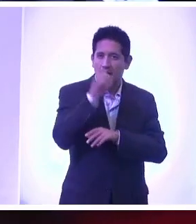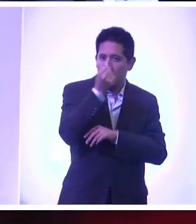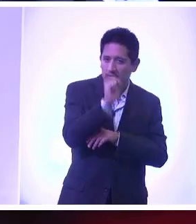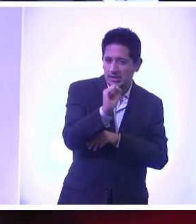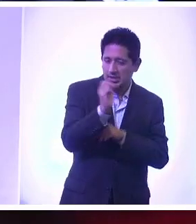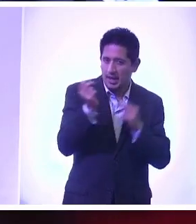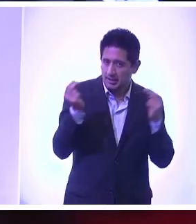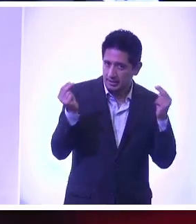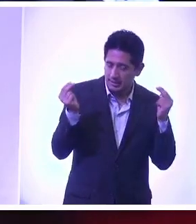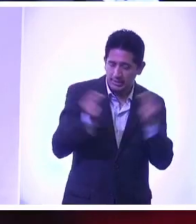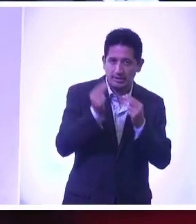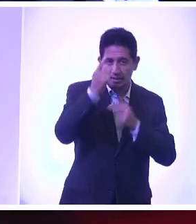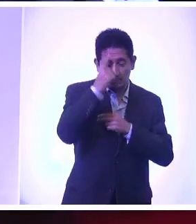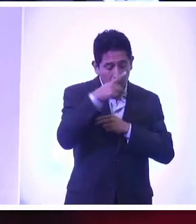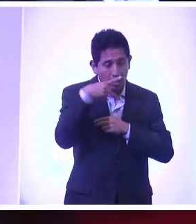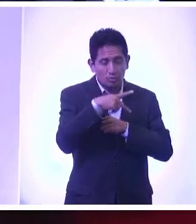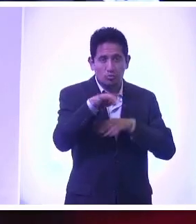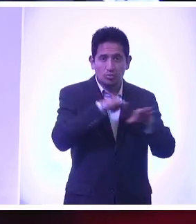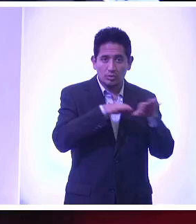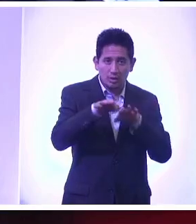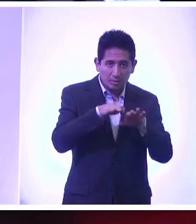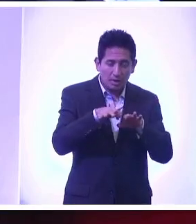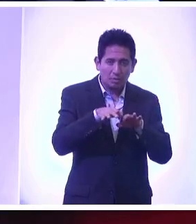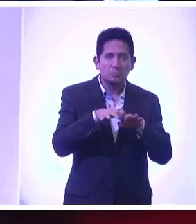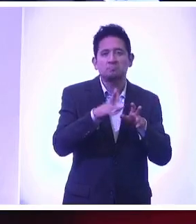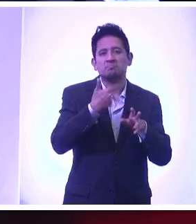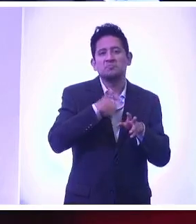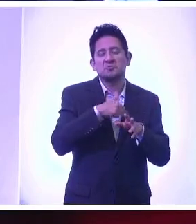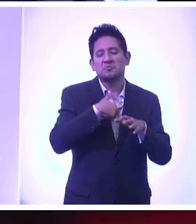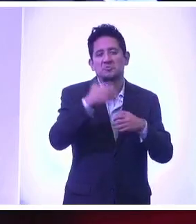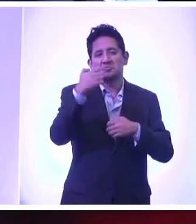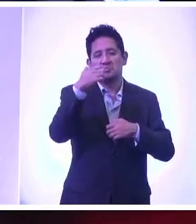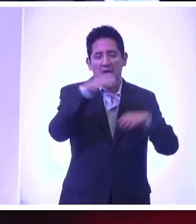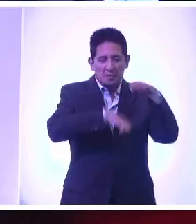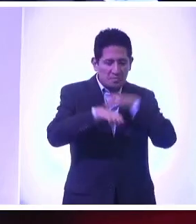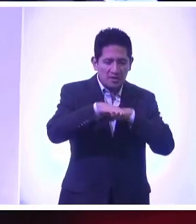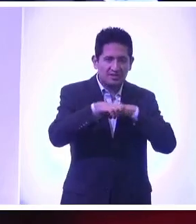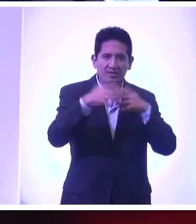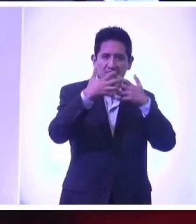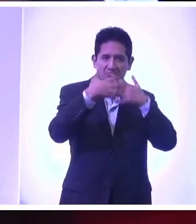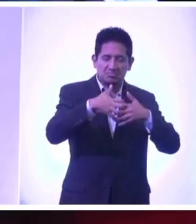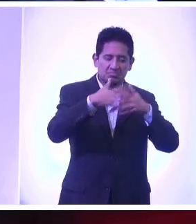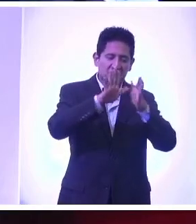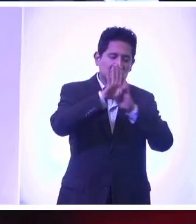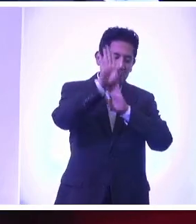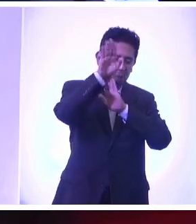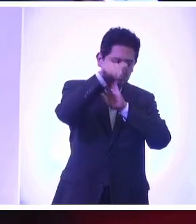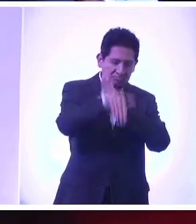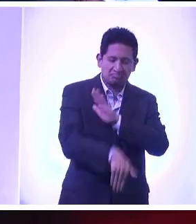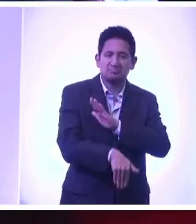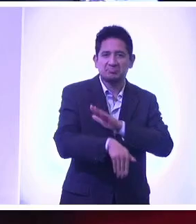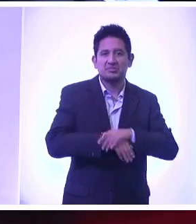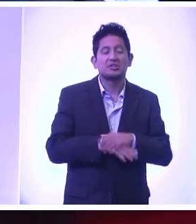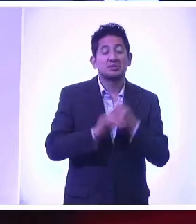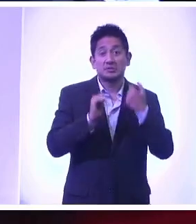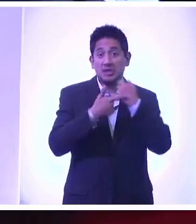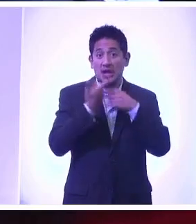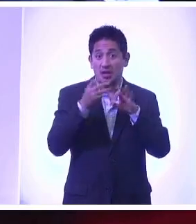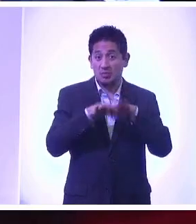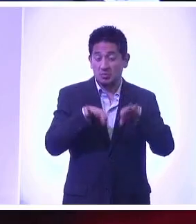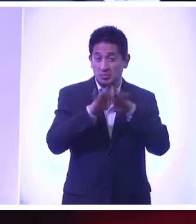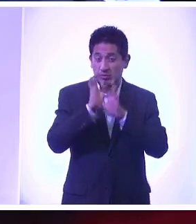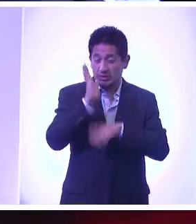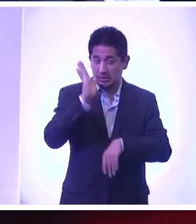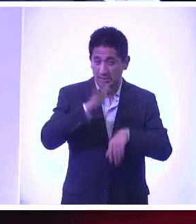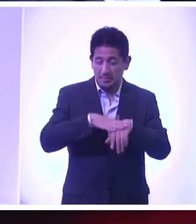la la organización se nos va a caer a pedazos el siguiente gran punto para mí es tener